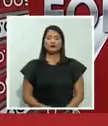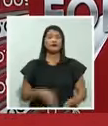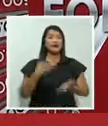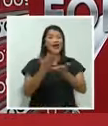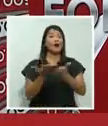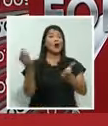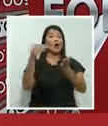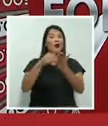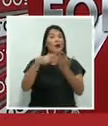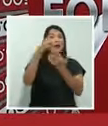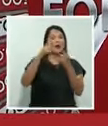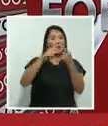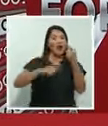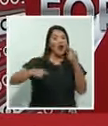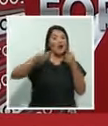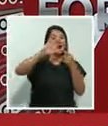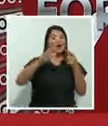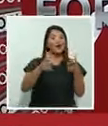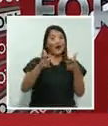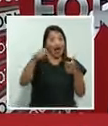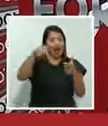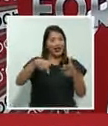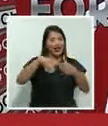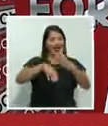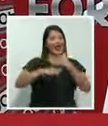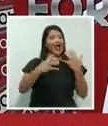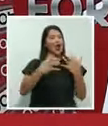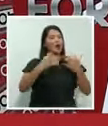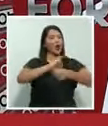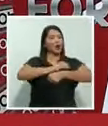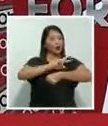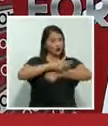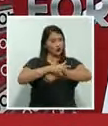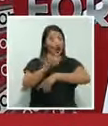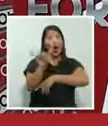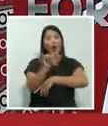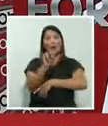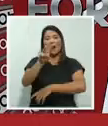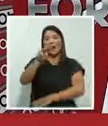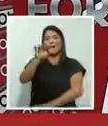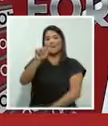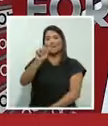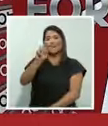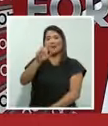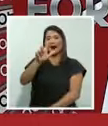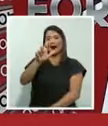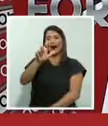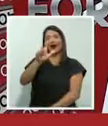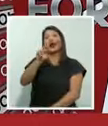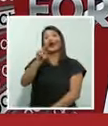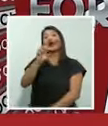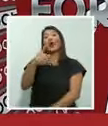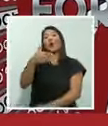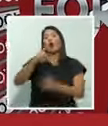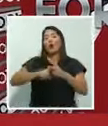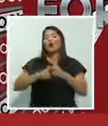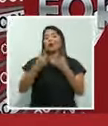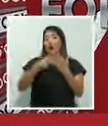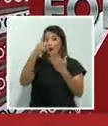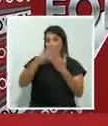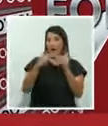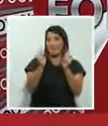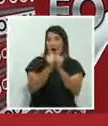Volvemos a La Rueda de la Fortuna acá en el auditorio de la Junta de Protección Social y al igual que doña Marlene al inicio de este programa con la llamada